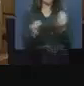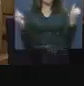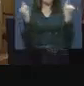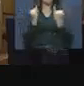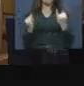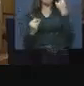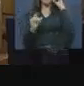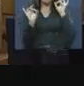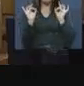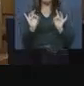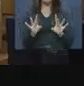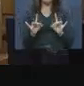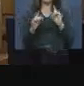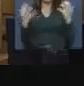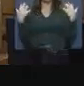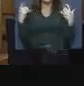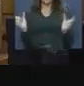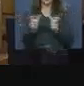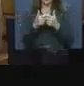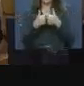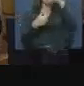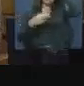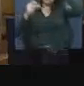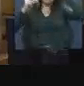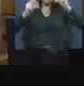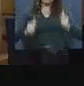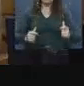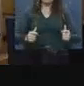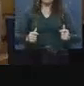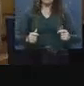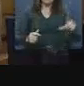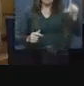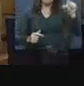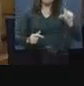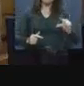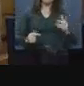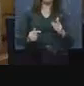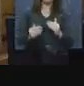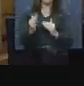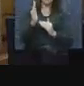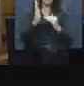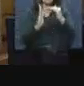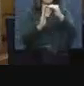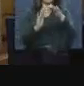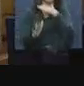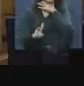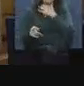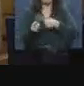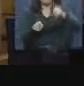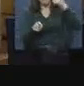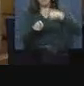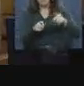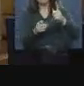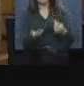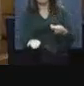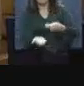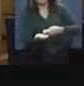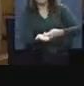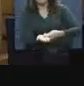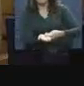fórmula para fijarlos a cargo de un comité de expertos y así paliar los efectos de los niveles actuales de endeudamiento producto del